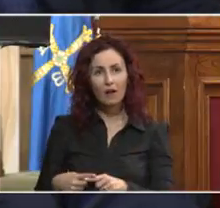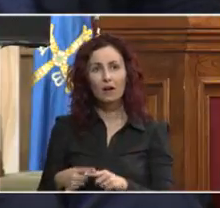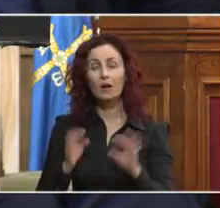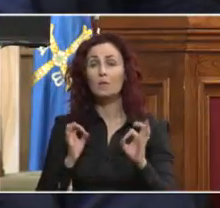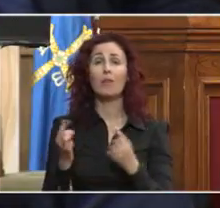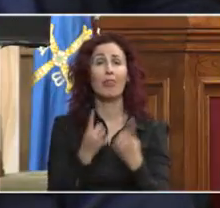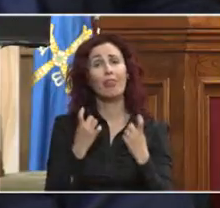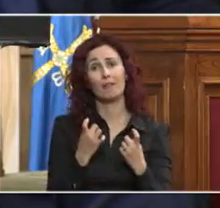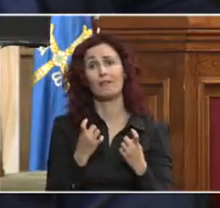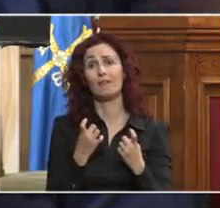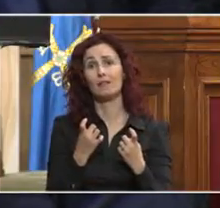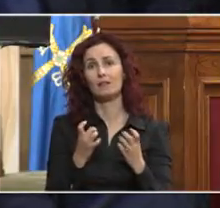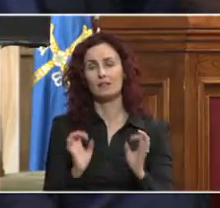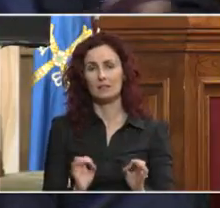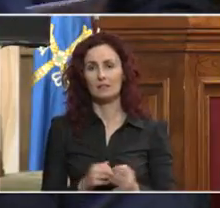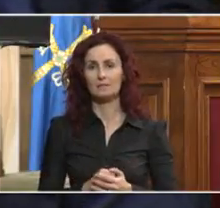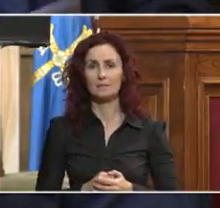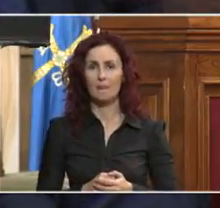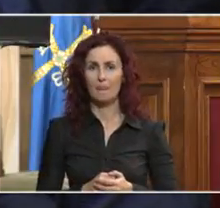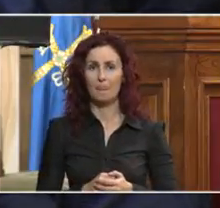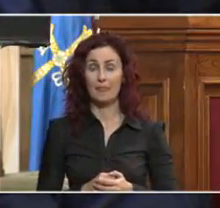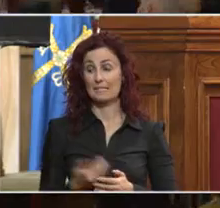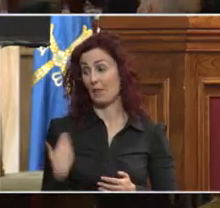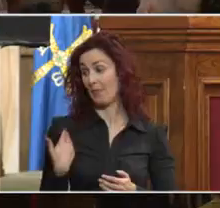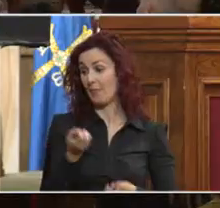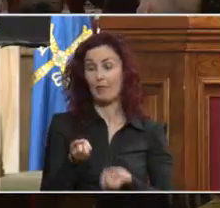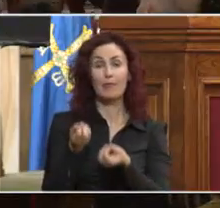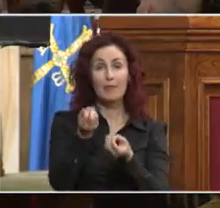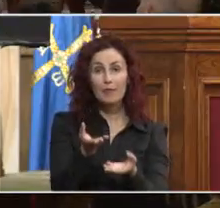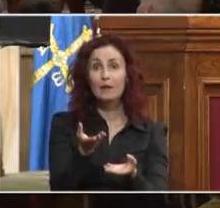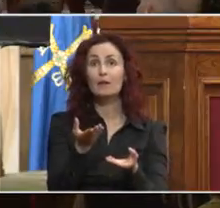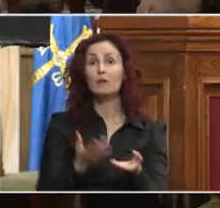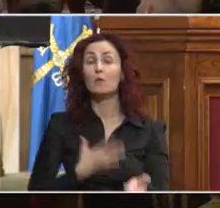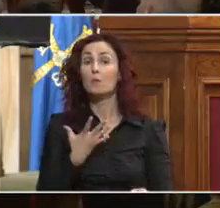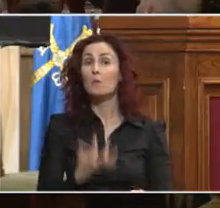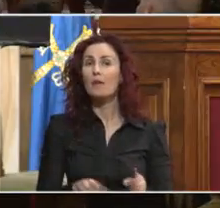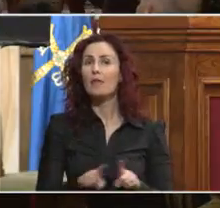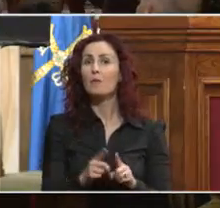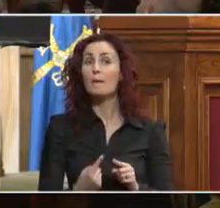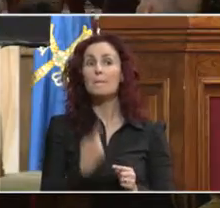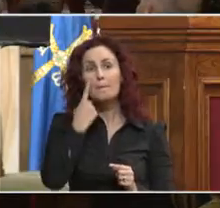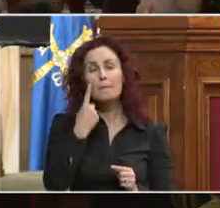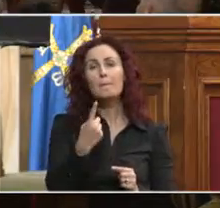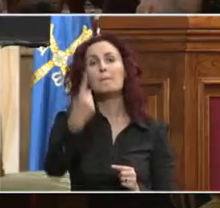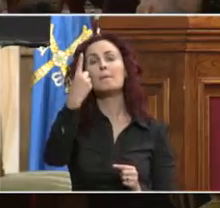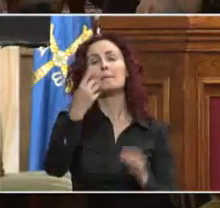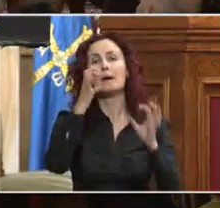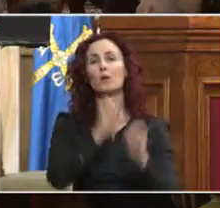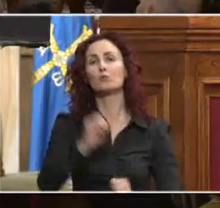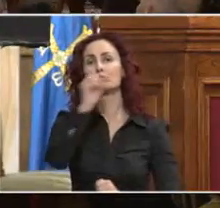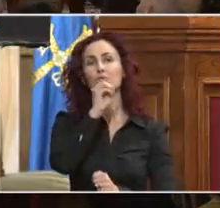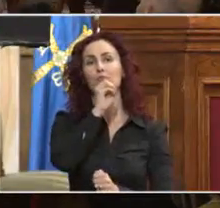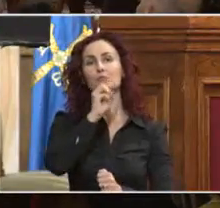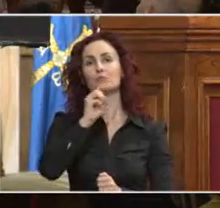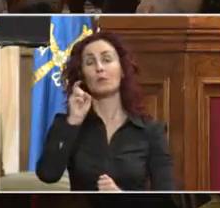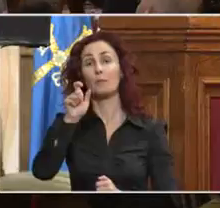de la necesidad, por lo conté hace poco, cuando con Jorge escribimos el primer bolero, el bolero de Mastropiero, ahí me